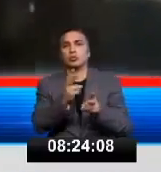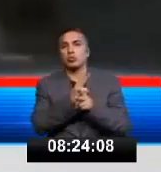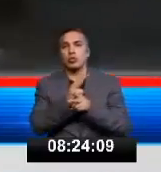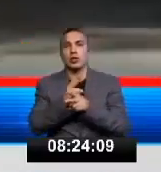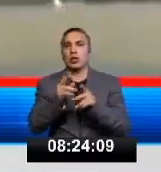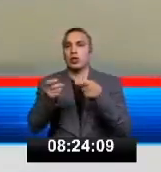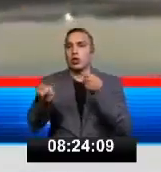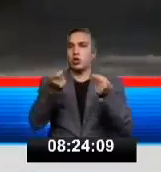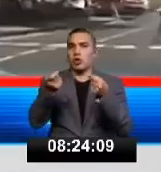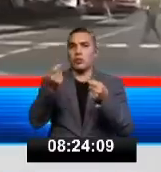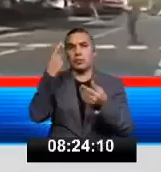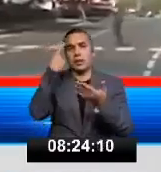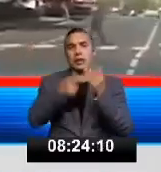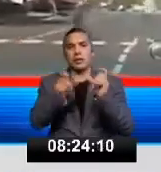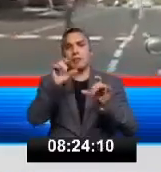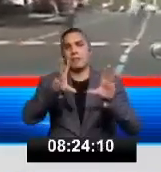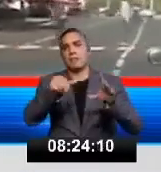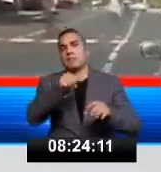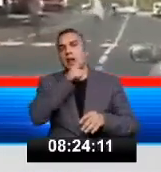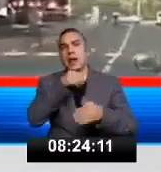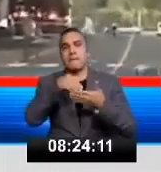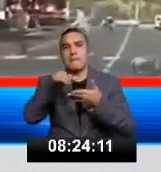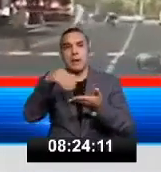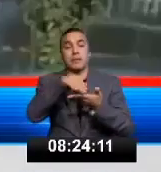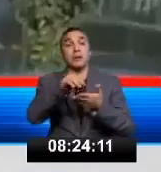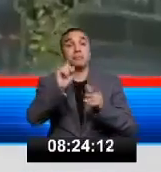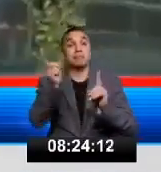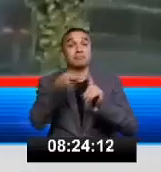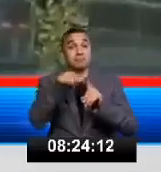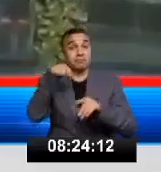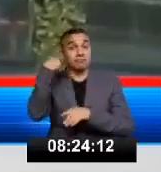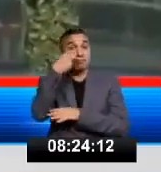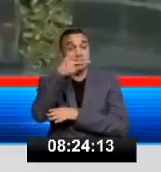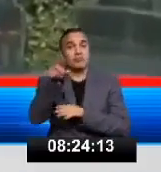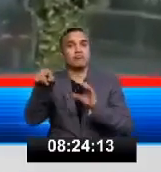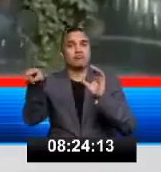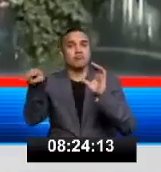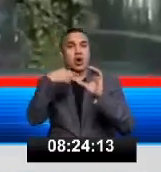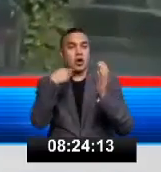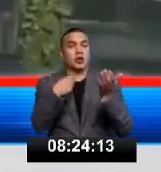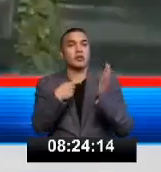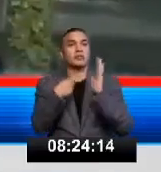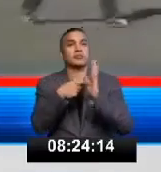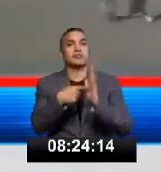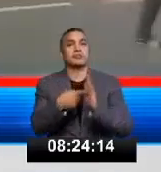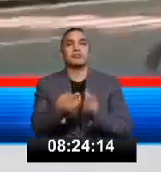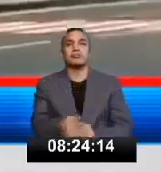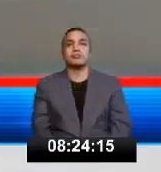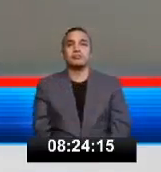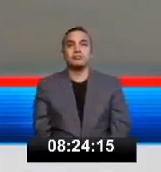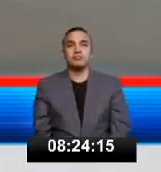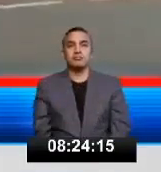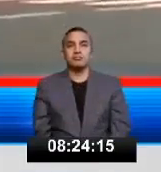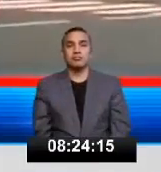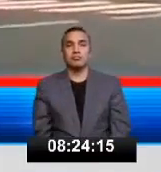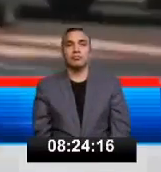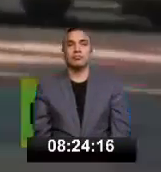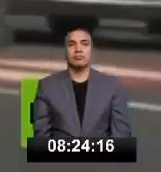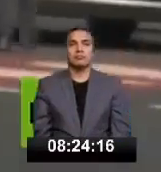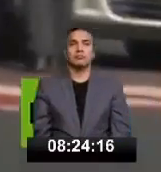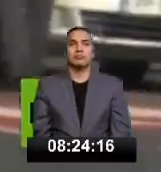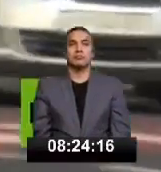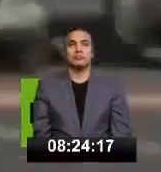intentar tomar el control hasta el momento. Aparecieron las primeras imágenes de esta operación especial para arrestar al atracador.